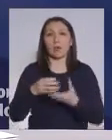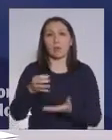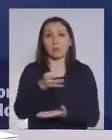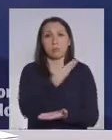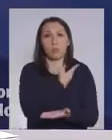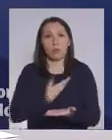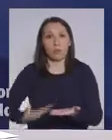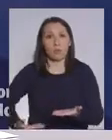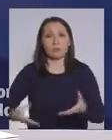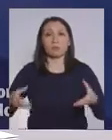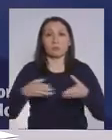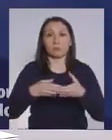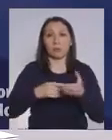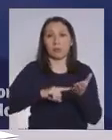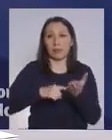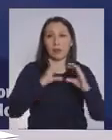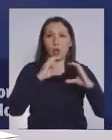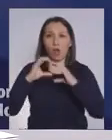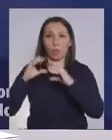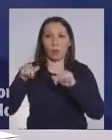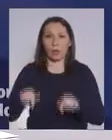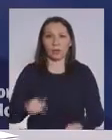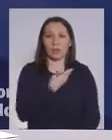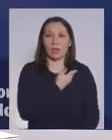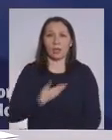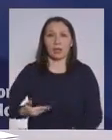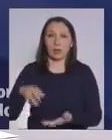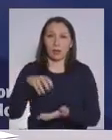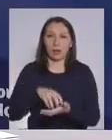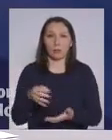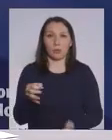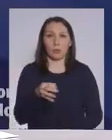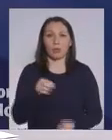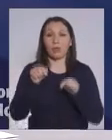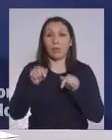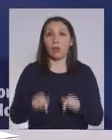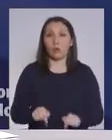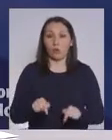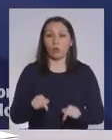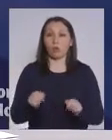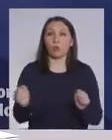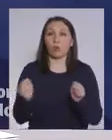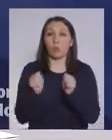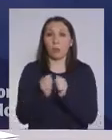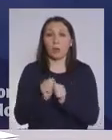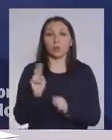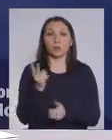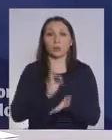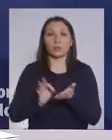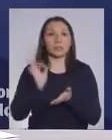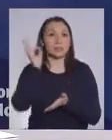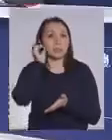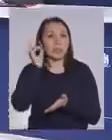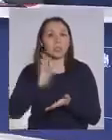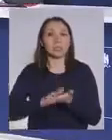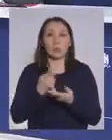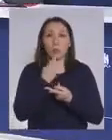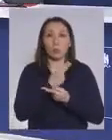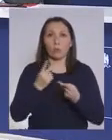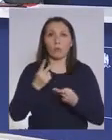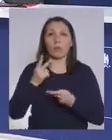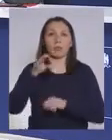moneda el equipo técnico y comunicacional de la moneda hoy día me acompaña la subsecretaria de salud pública paula